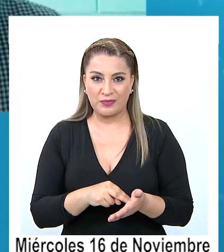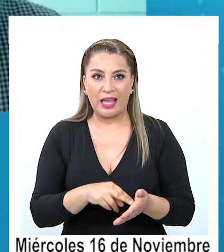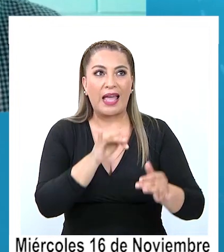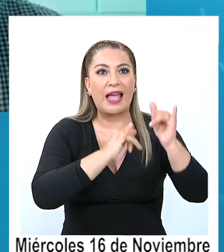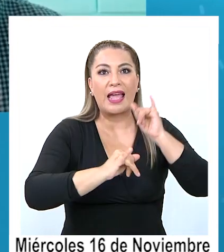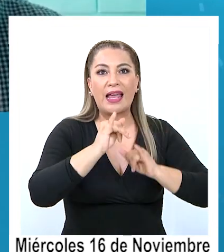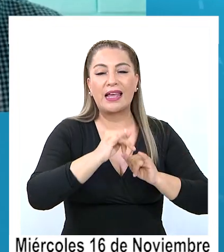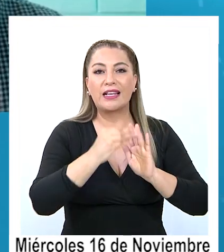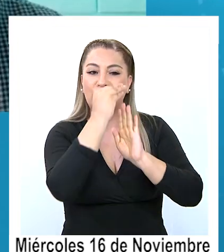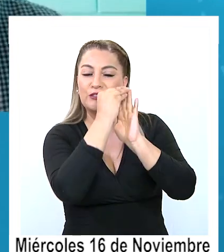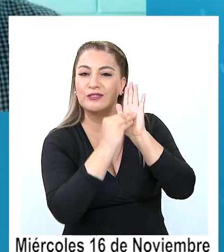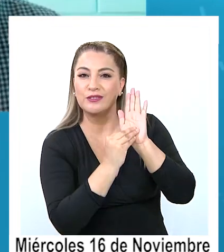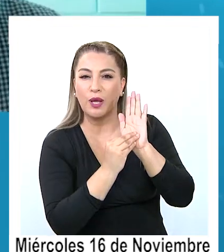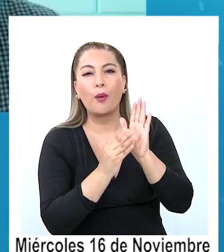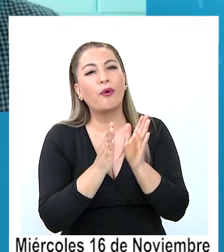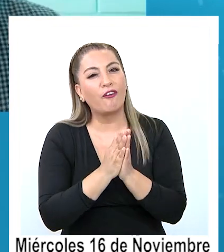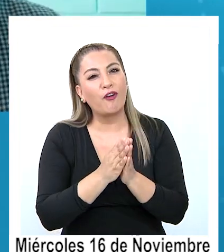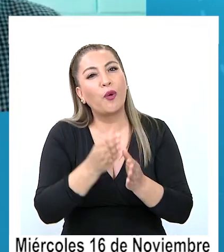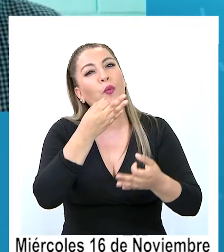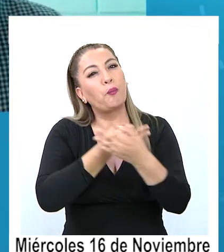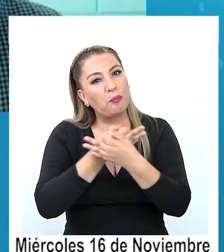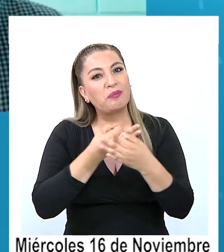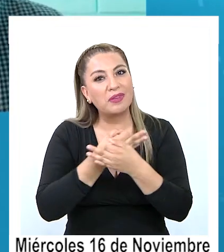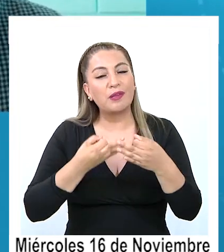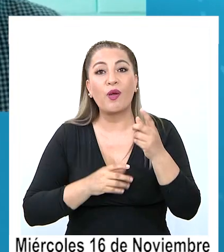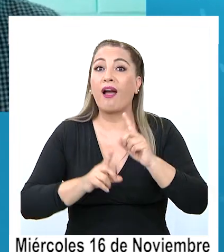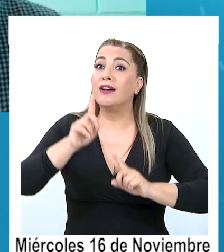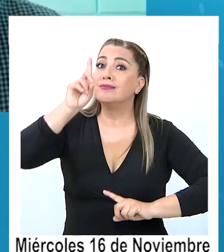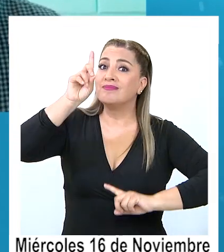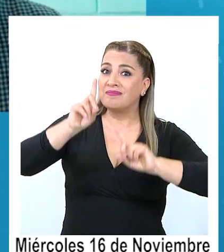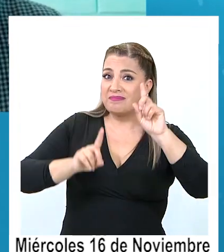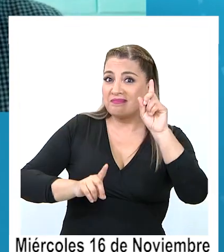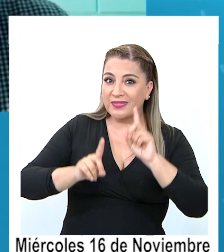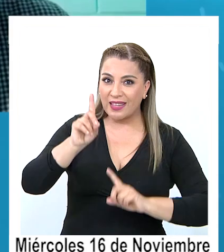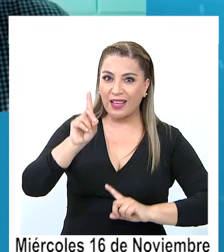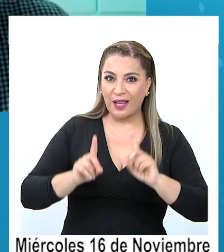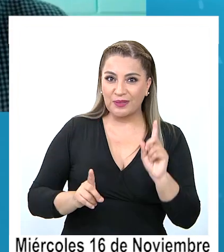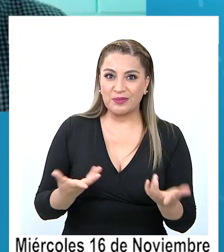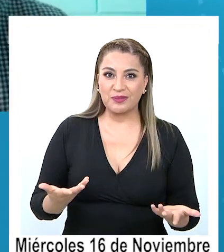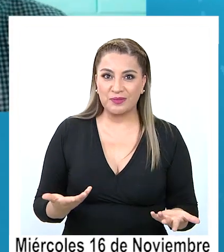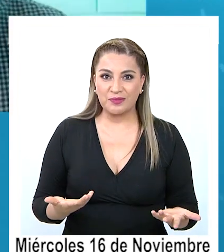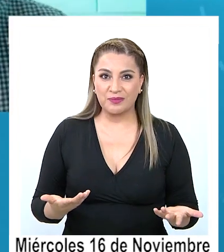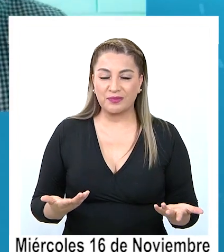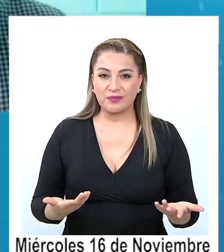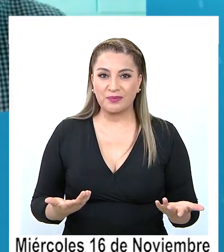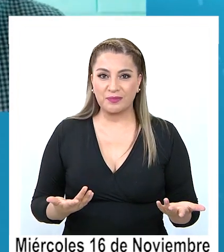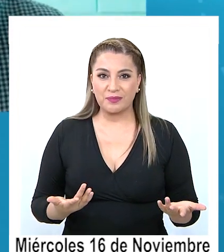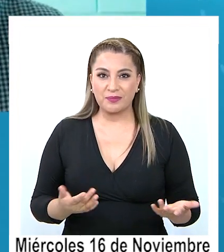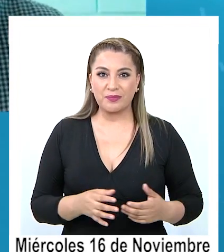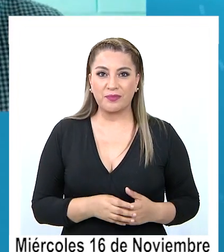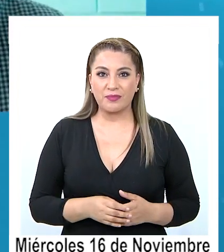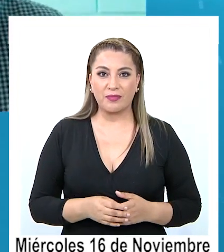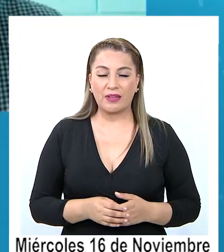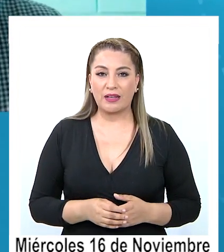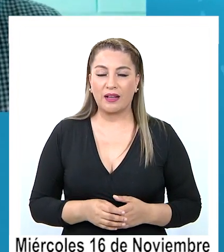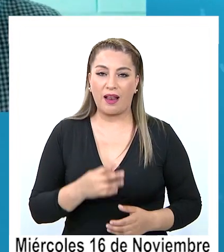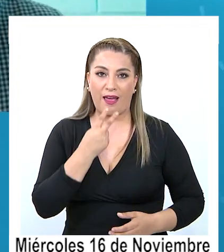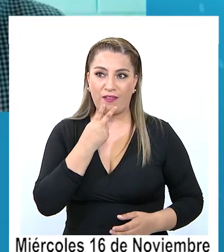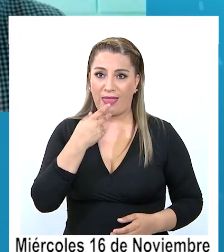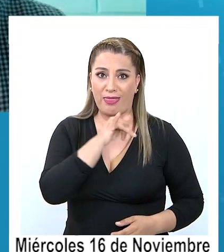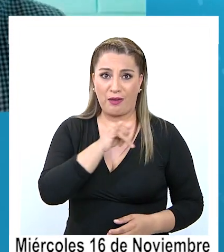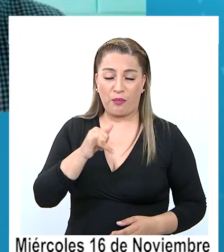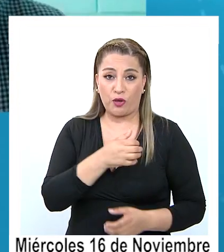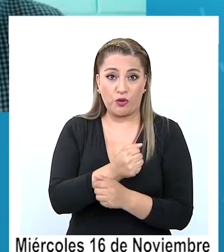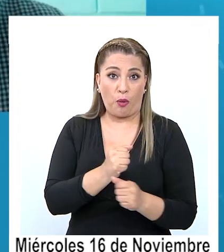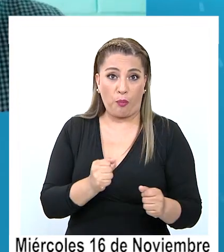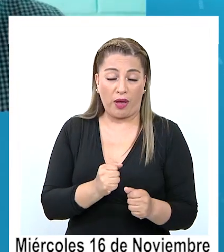este registro. ¿Por qué no nos cuenta alguna de las cosas por donde digamos, cuestiones que le van a complicar la vida? No va a